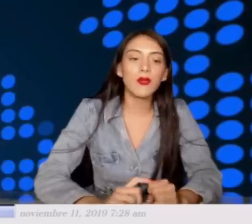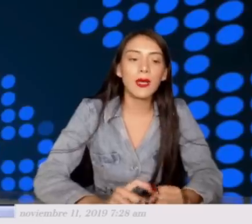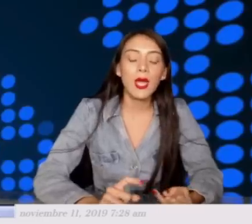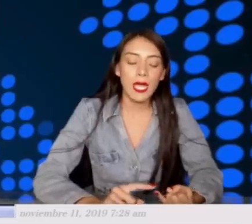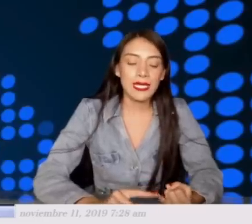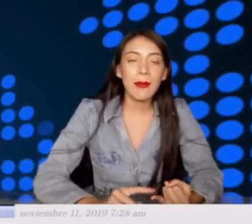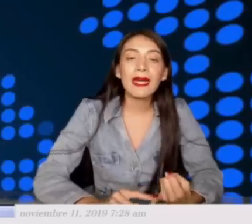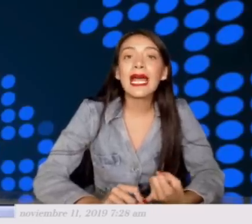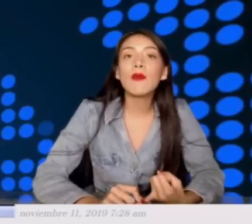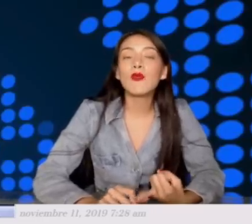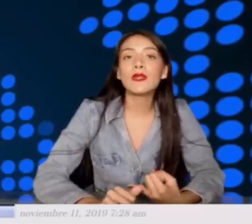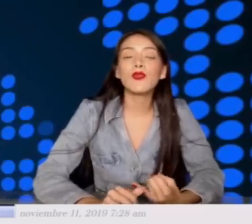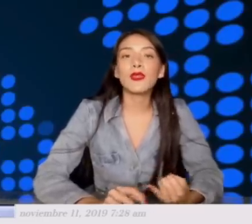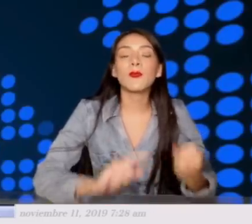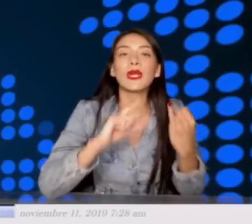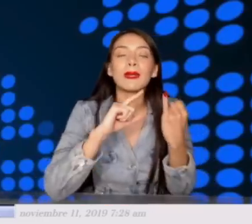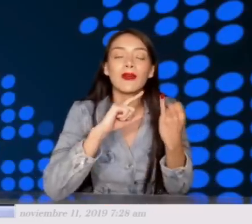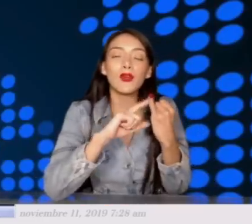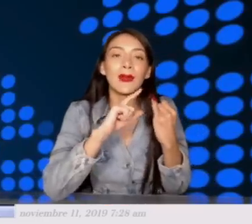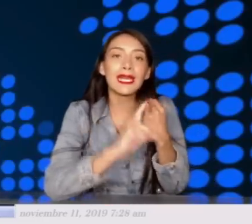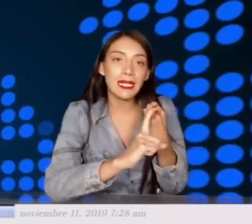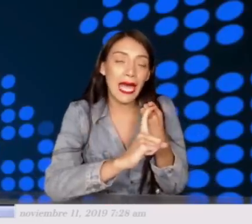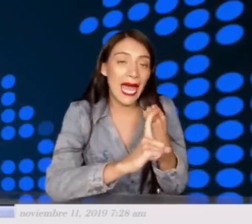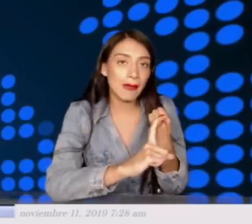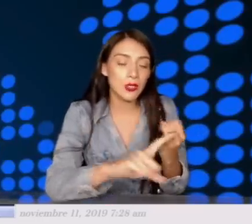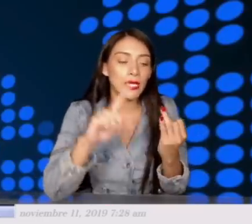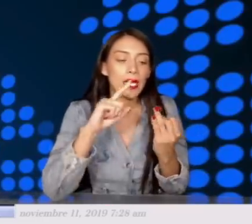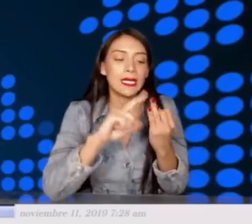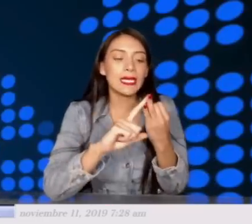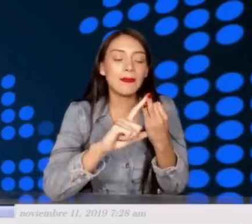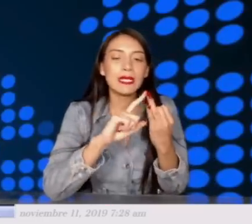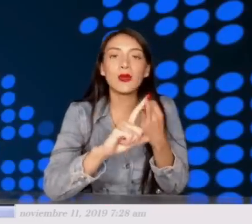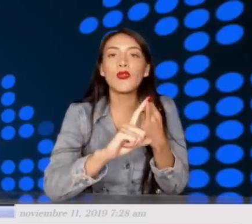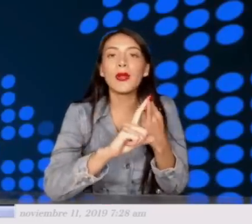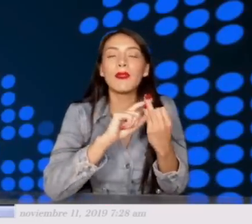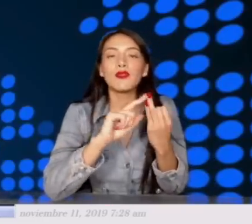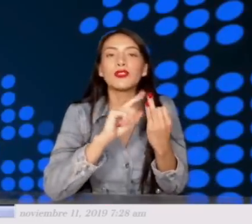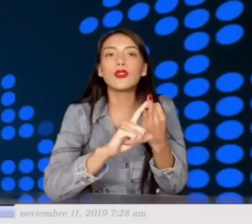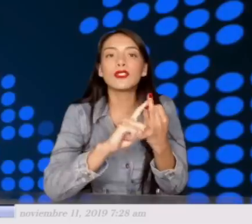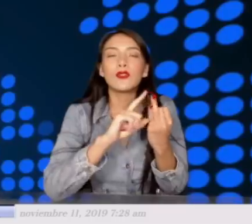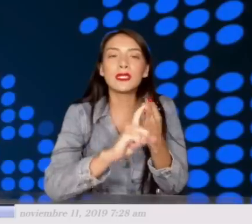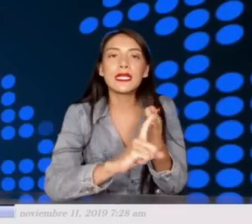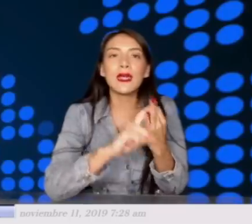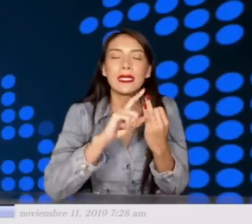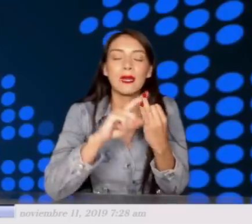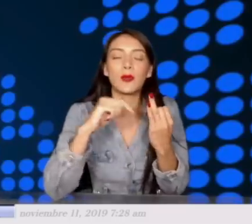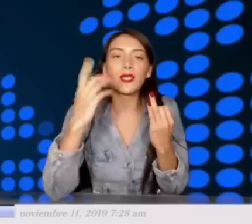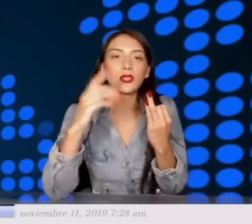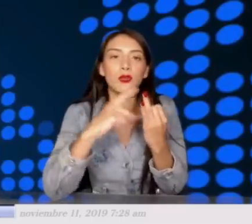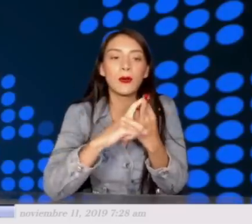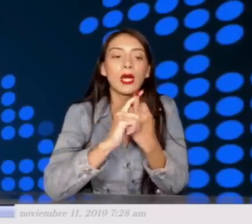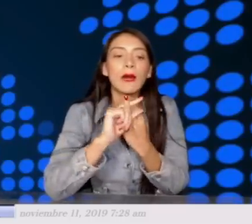inclusive fue llevada a cabo, fue difundida por una plataforma gringa, Amazon, y que además se encontraba dentro de todo esto financiada, y